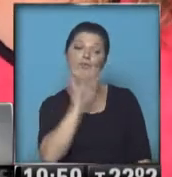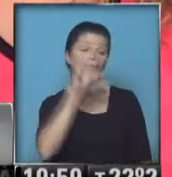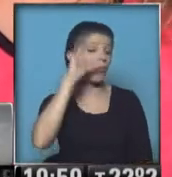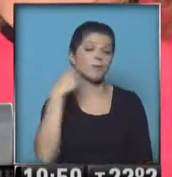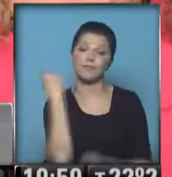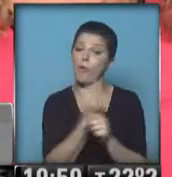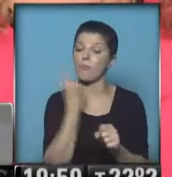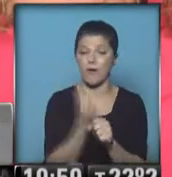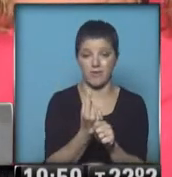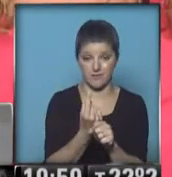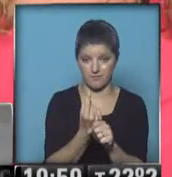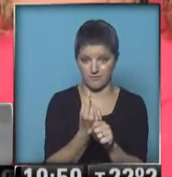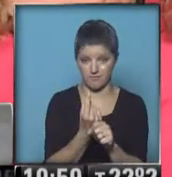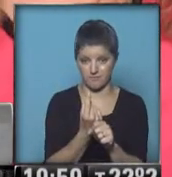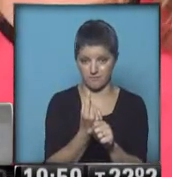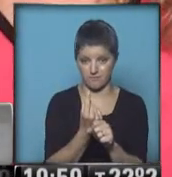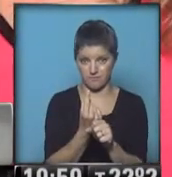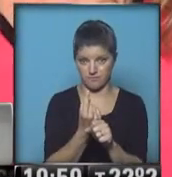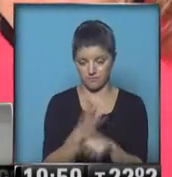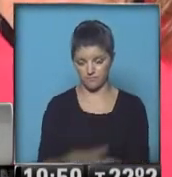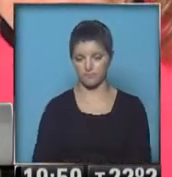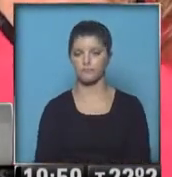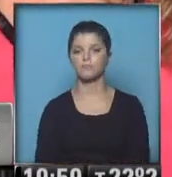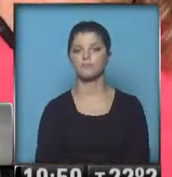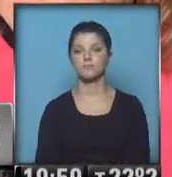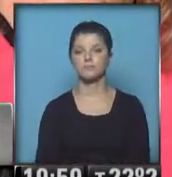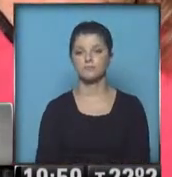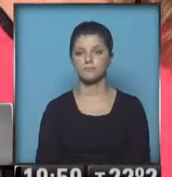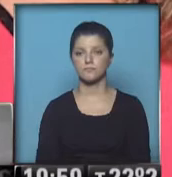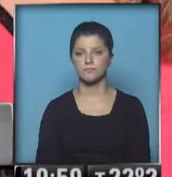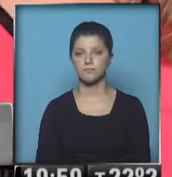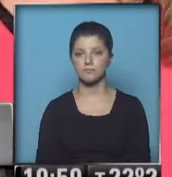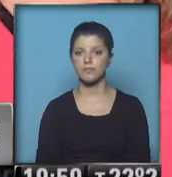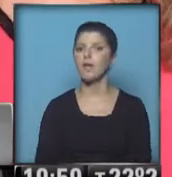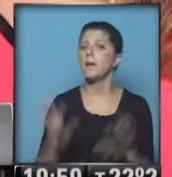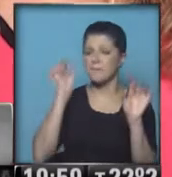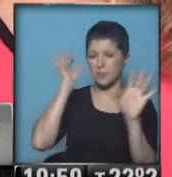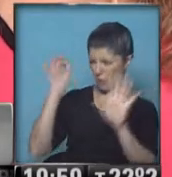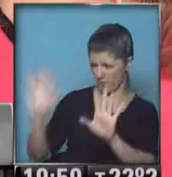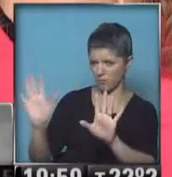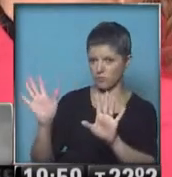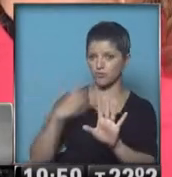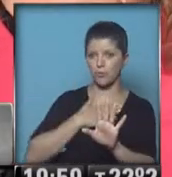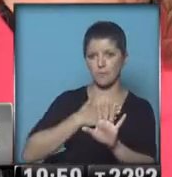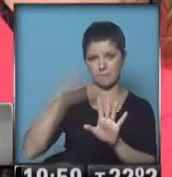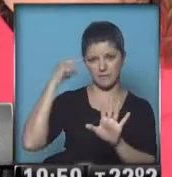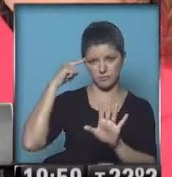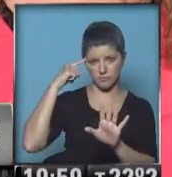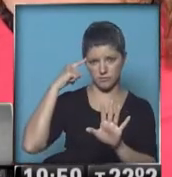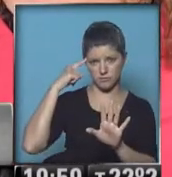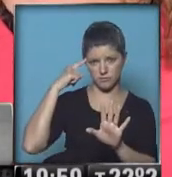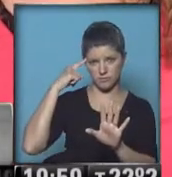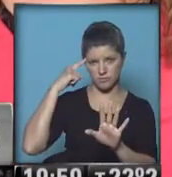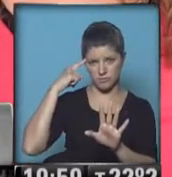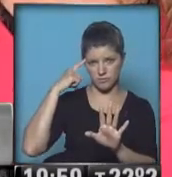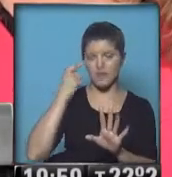del banco, de la justicia de Nueva York. Bien, pero Luis, esto, discúlpame, sí, yo sí creo que lo que no deja de sorprender